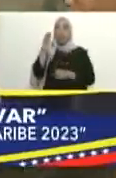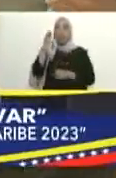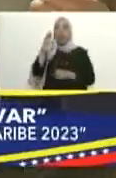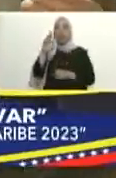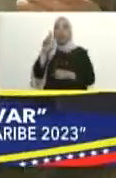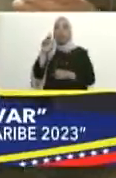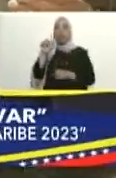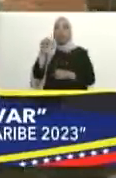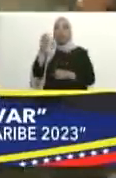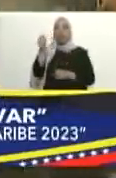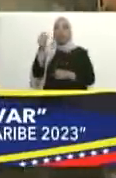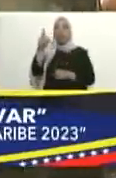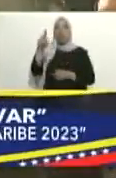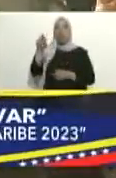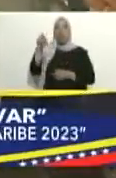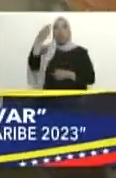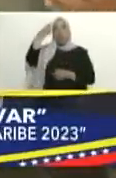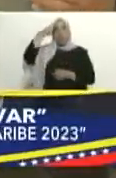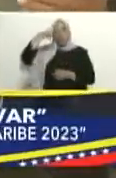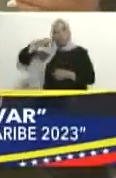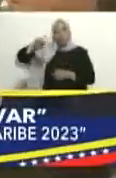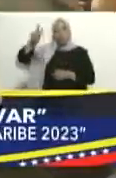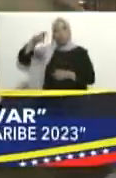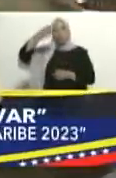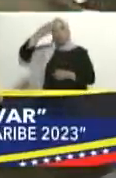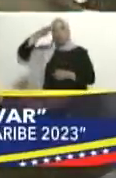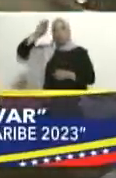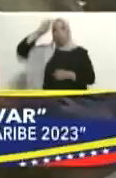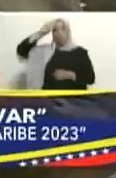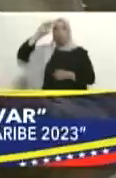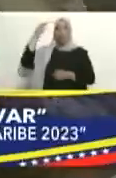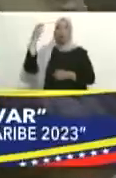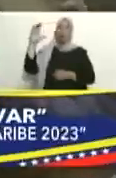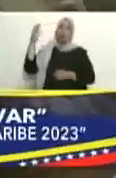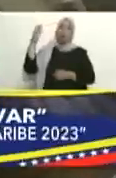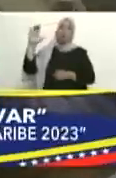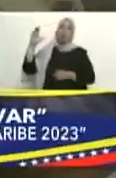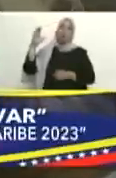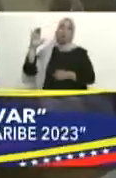México, Cuba, Colombia,